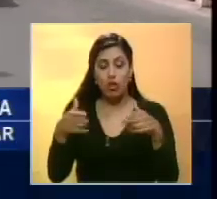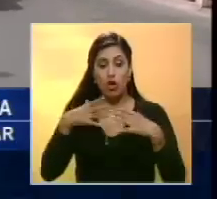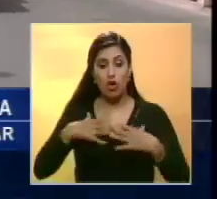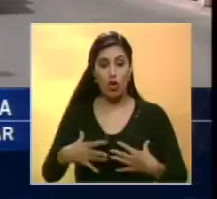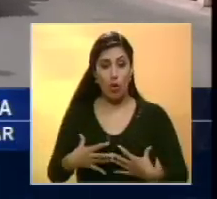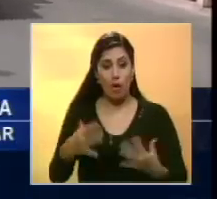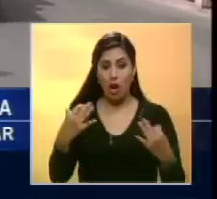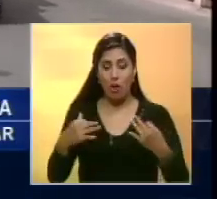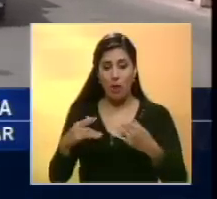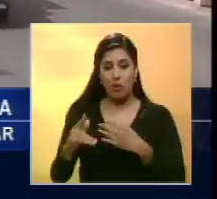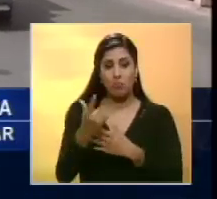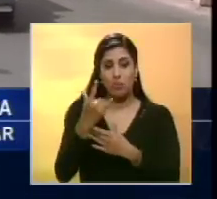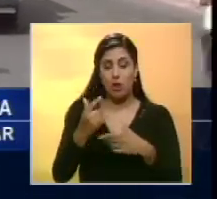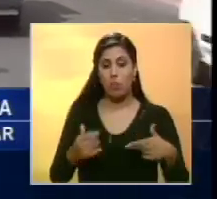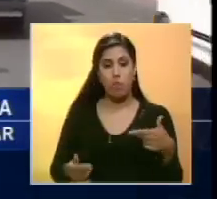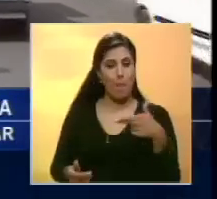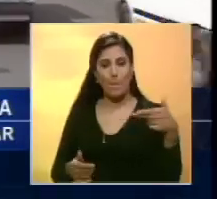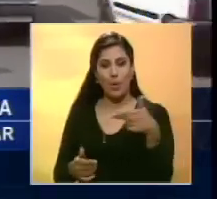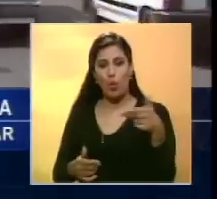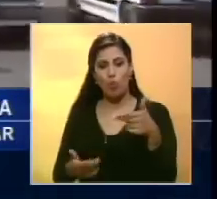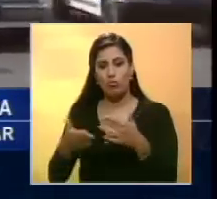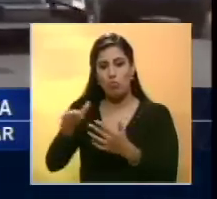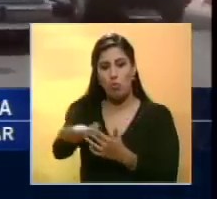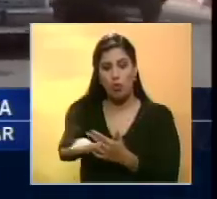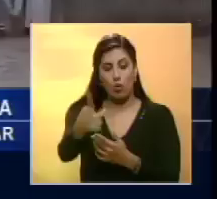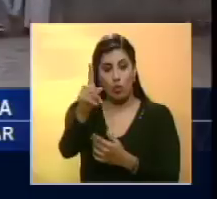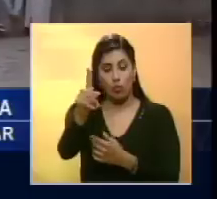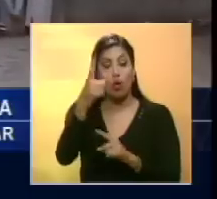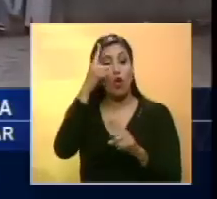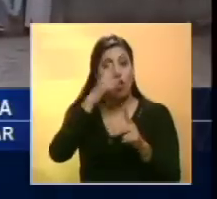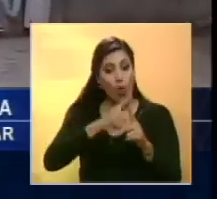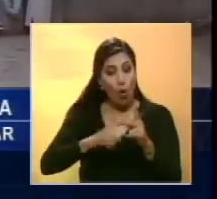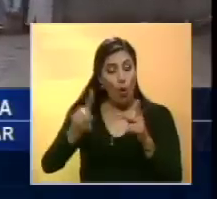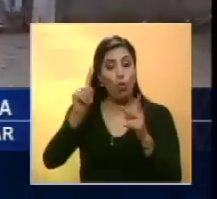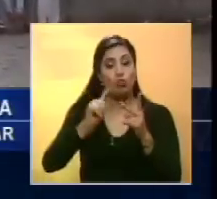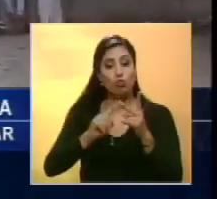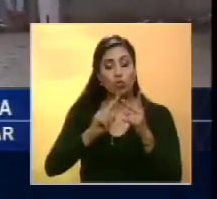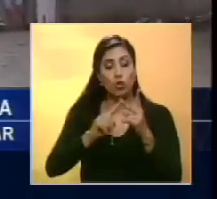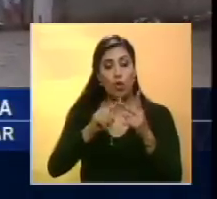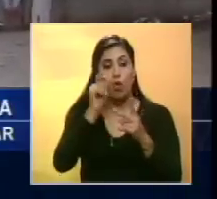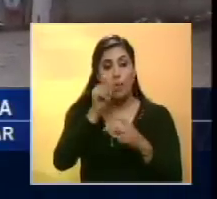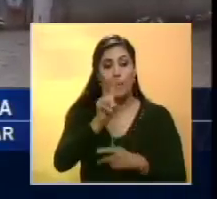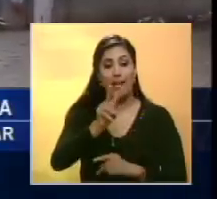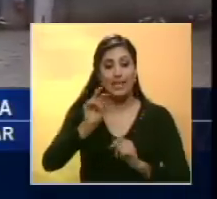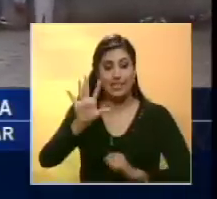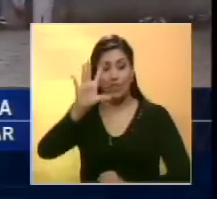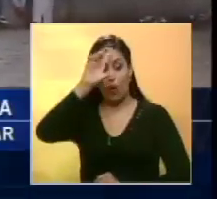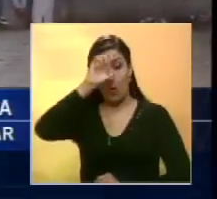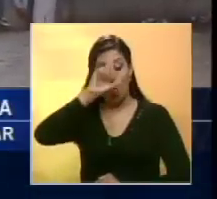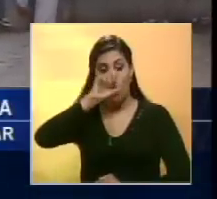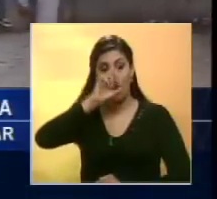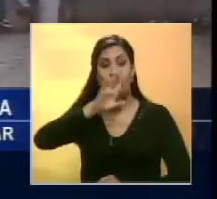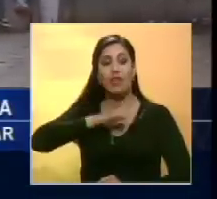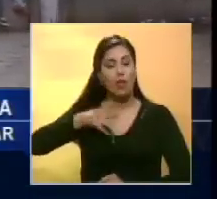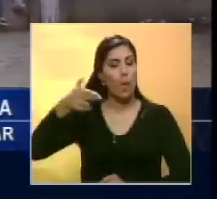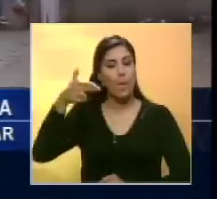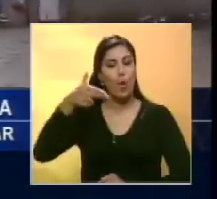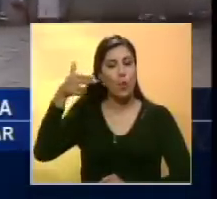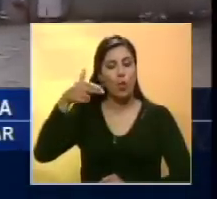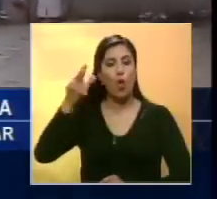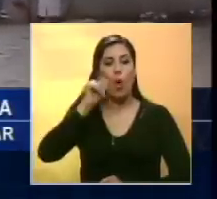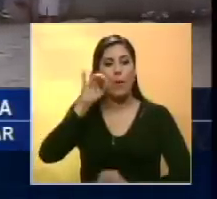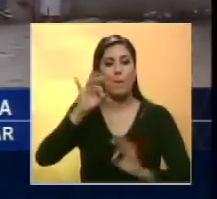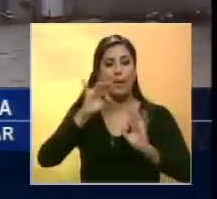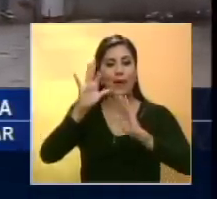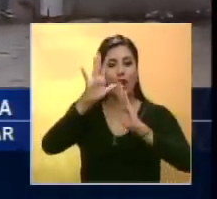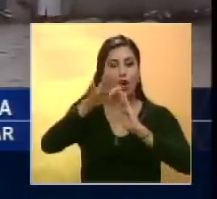de civil sacó su arma y neutralizó al atacante. En otro hecho similar, José Alfredo Urdaneta, de 25 años, recibió varios disparos cuando